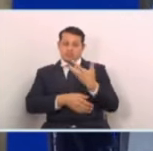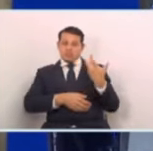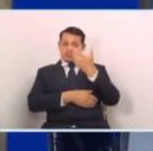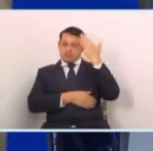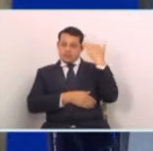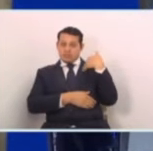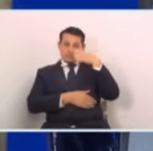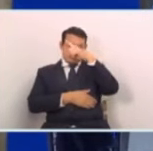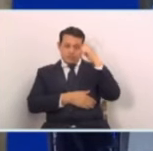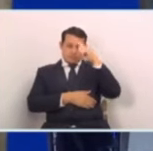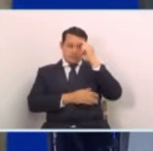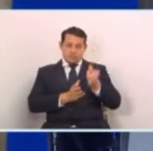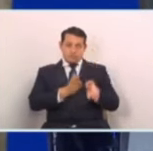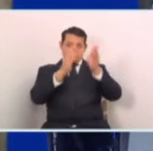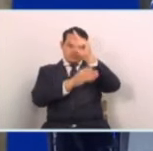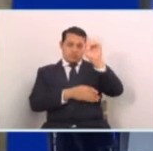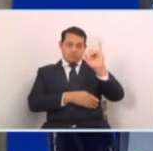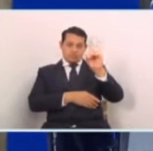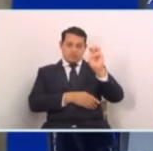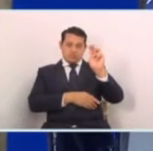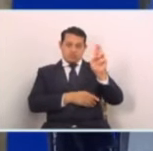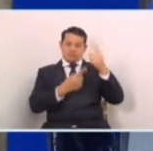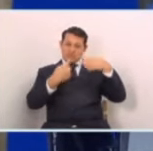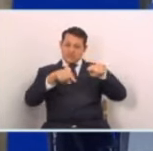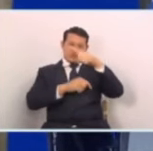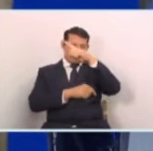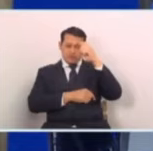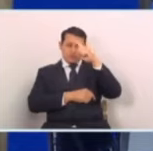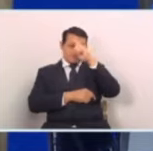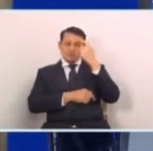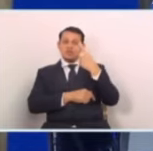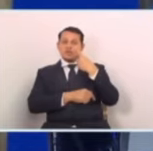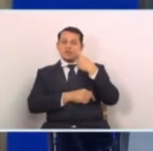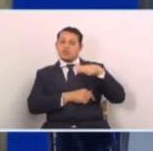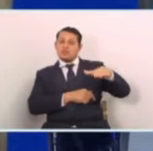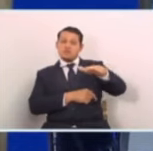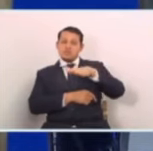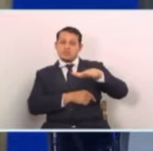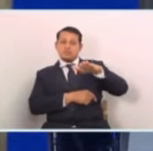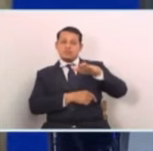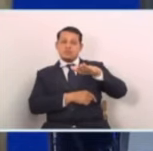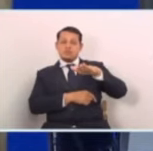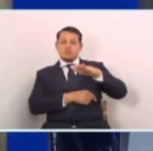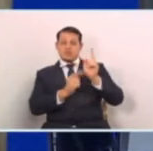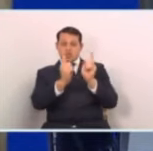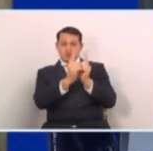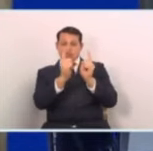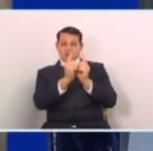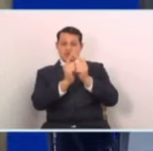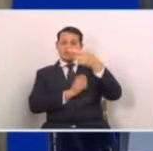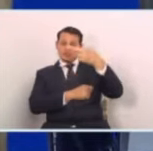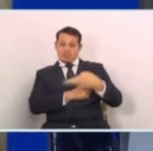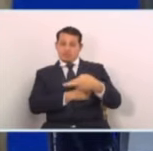las mujeres que trabajan en el ISDEMU, que siempre están ahí trabajando, velando en el territorio donde se conocen